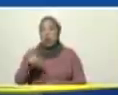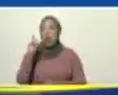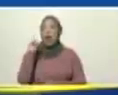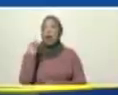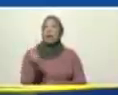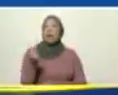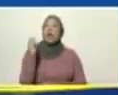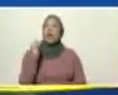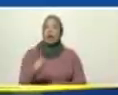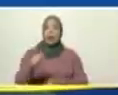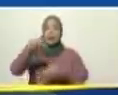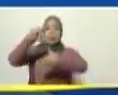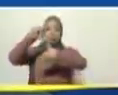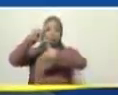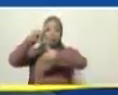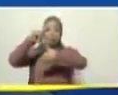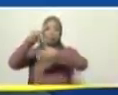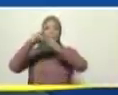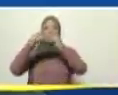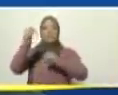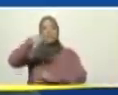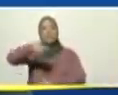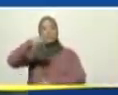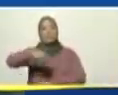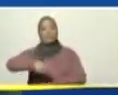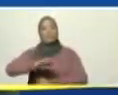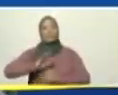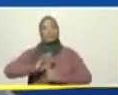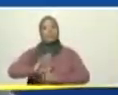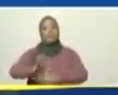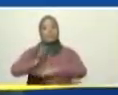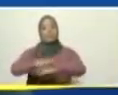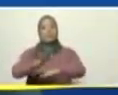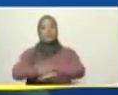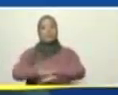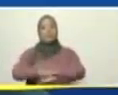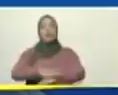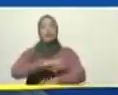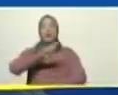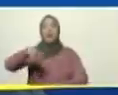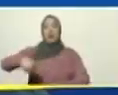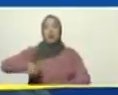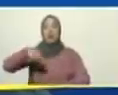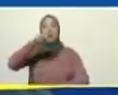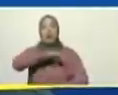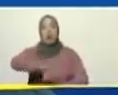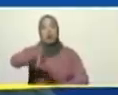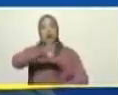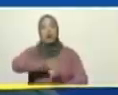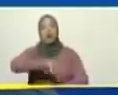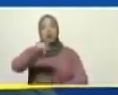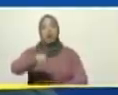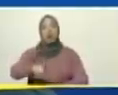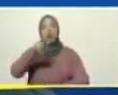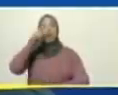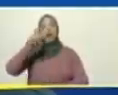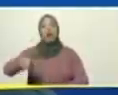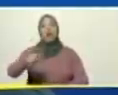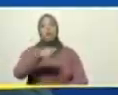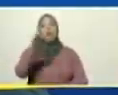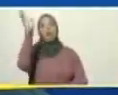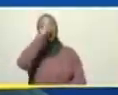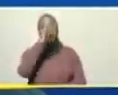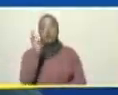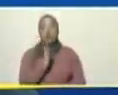América Latina es también de estar aquí pidiendo a ustedes solidaridad también con el pueblo